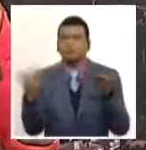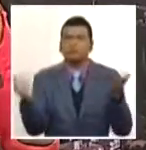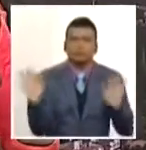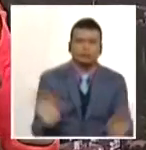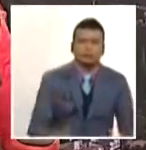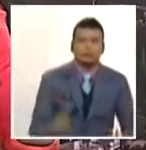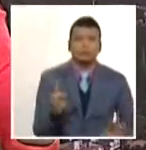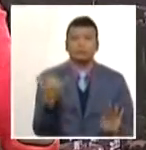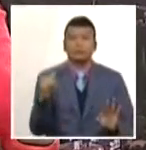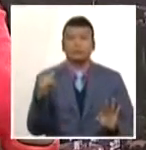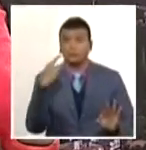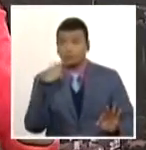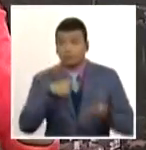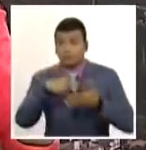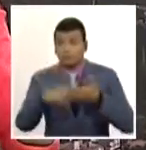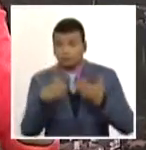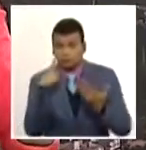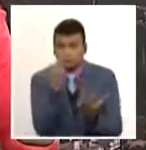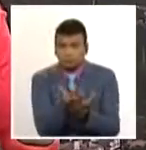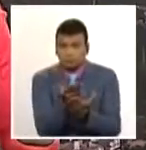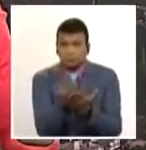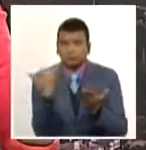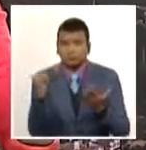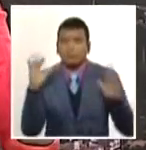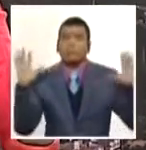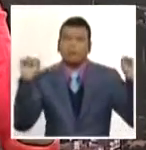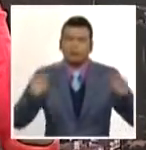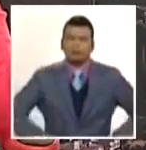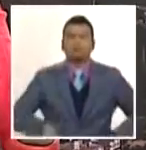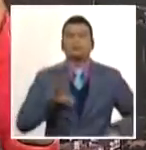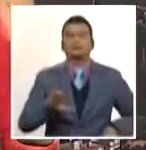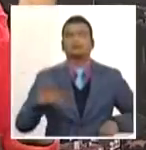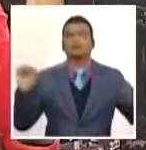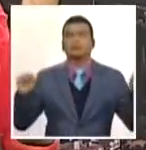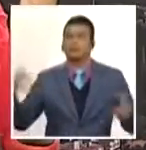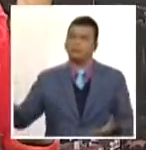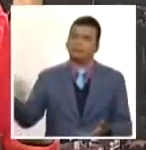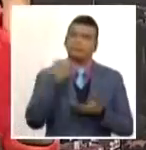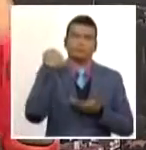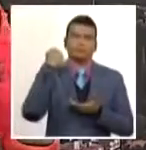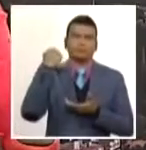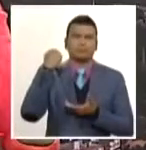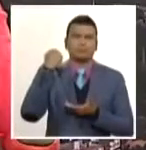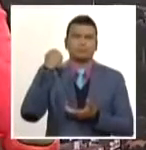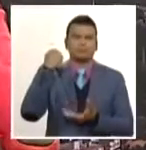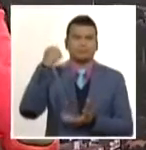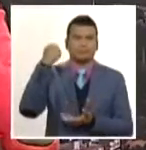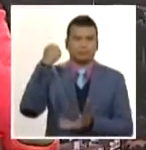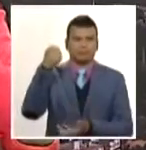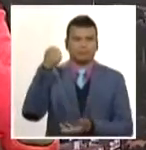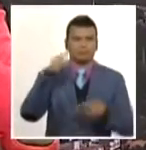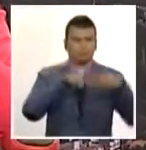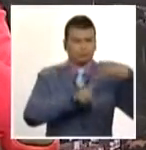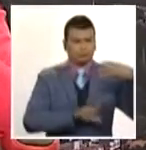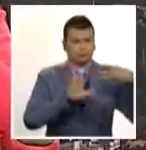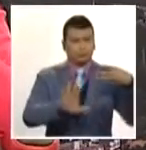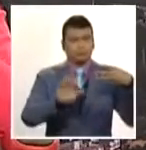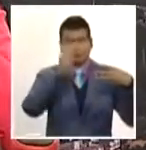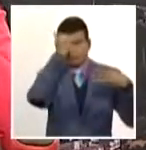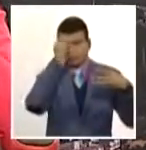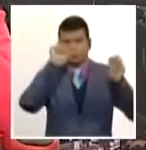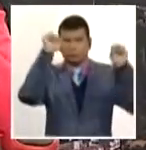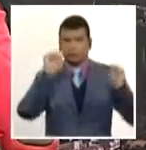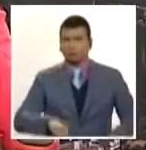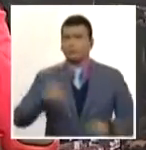que cuando ya se concertan se puedan aprobar para que puedan acceder a los diferentes fondos. Existen 3 fondos por el cual puede